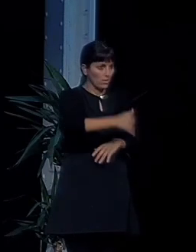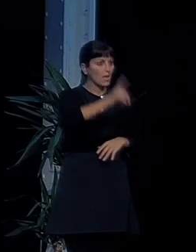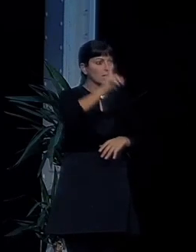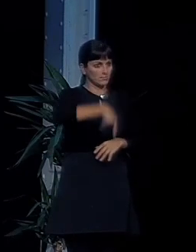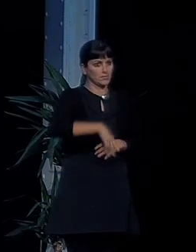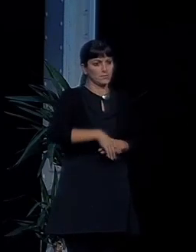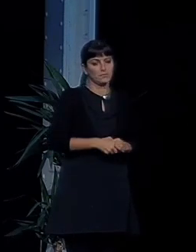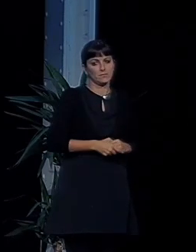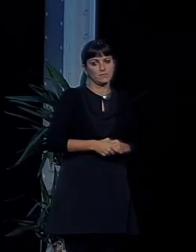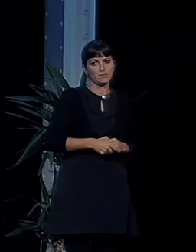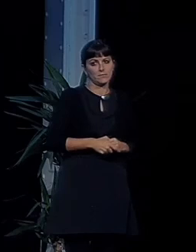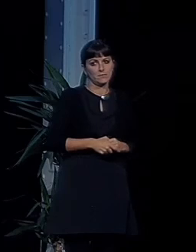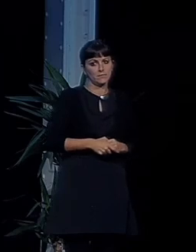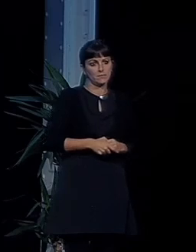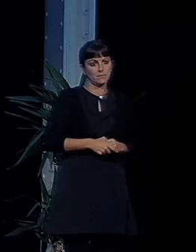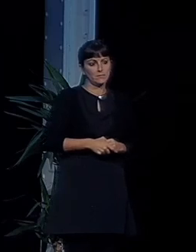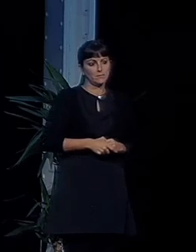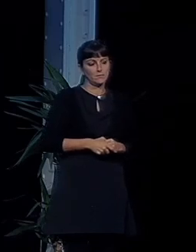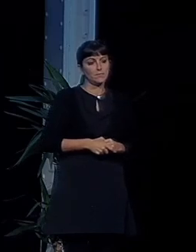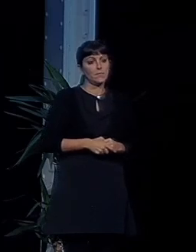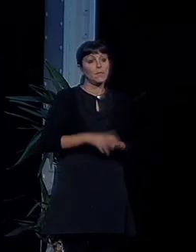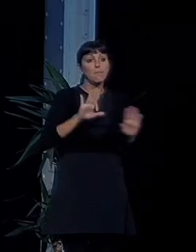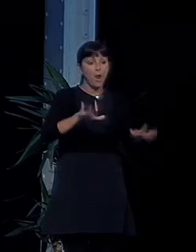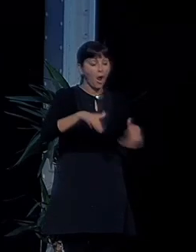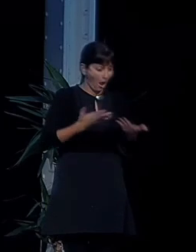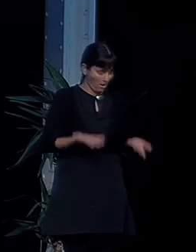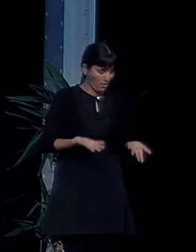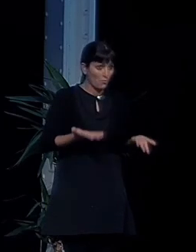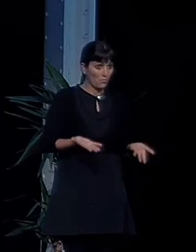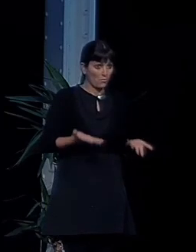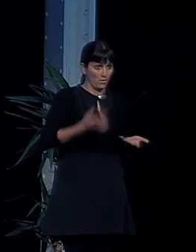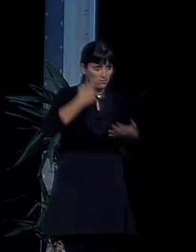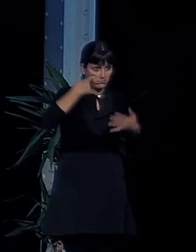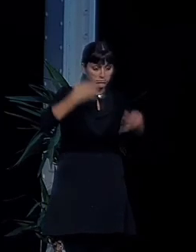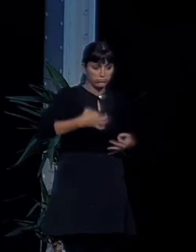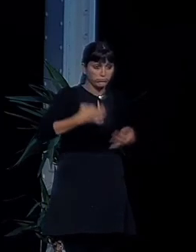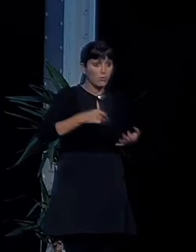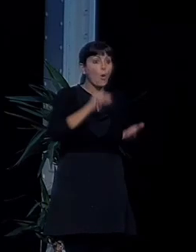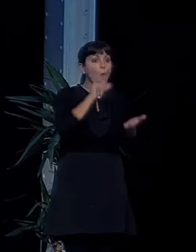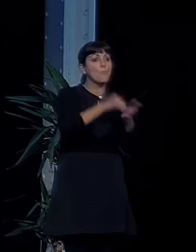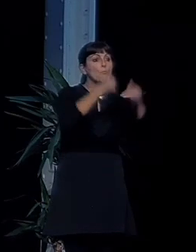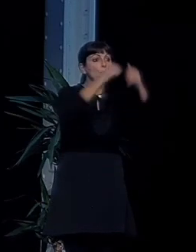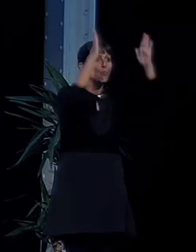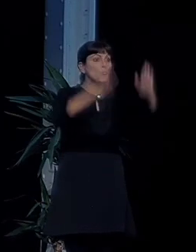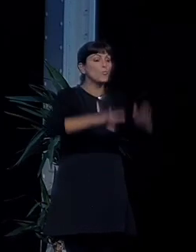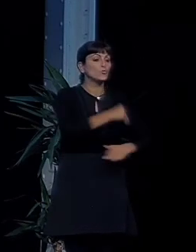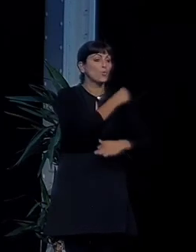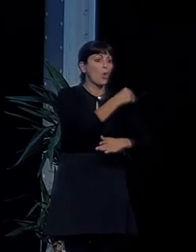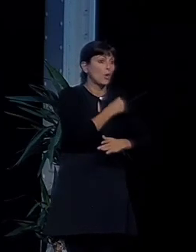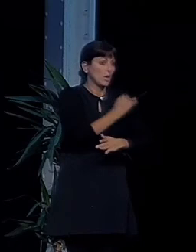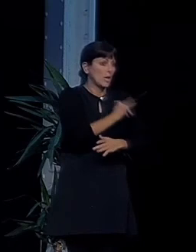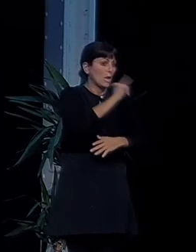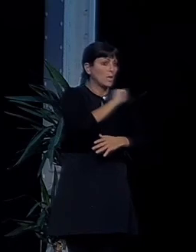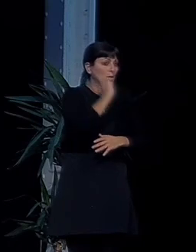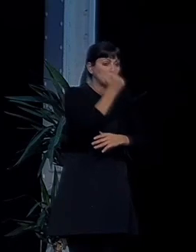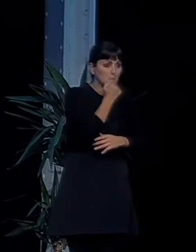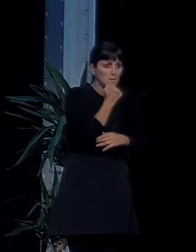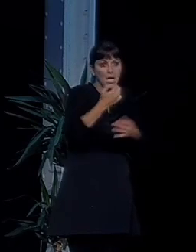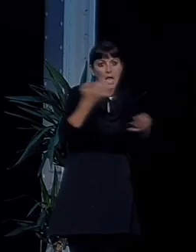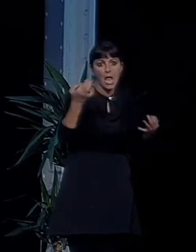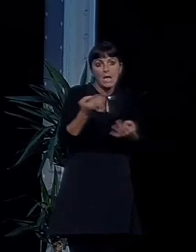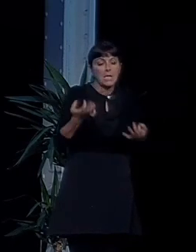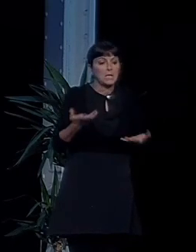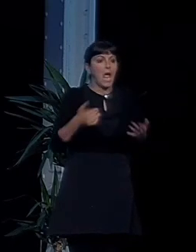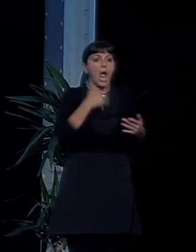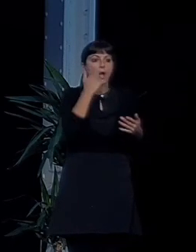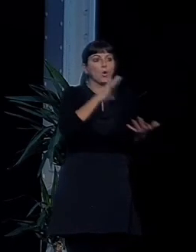verdad que ahora el punto lila, pues para quienes no hayan vivido su nacimiento, pues parece que se ha convertido en algo